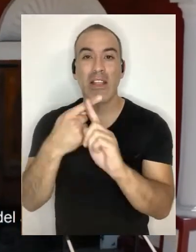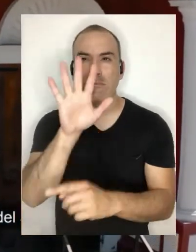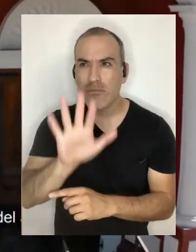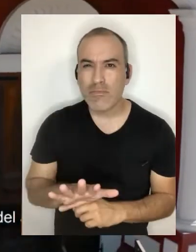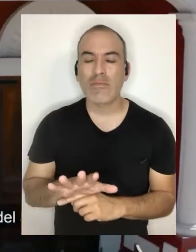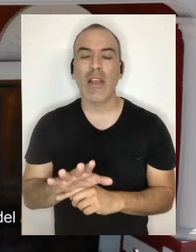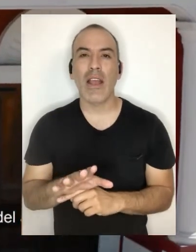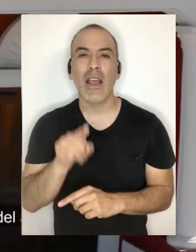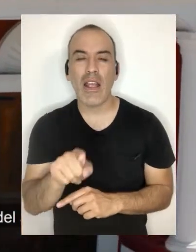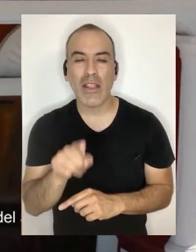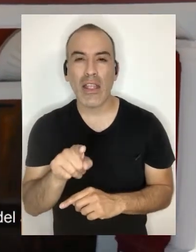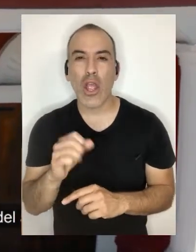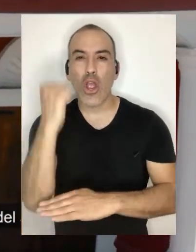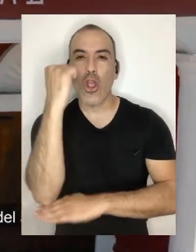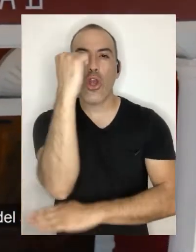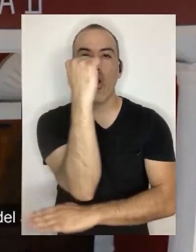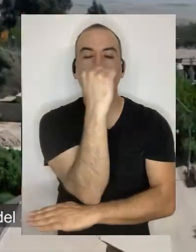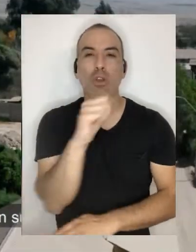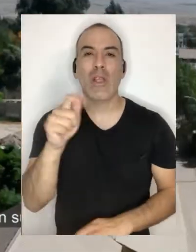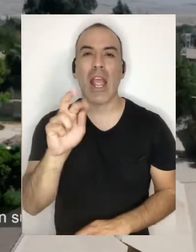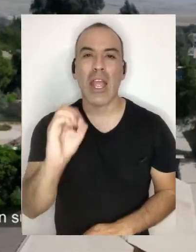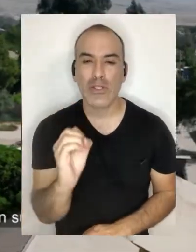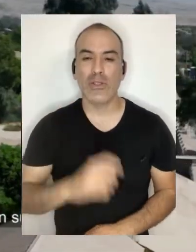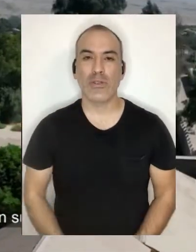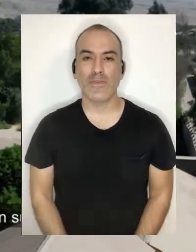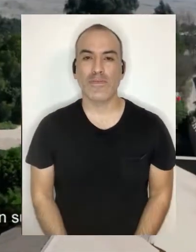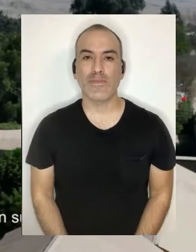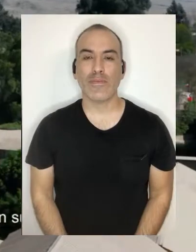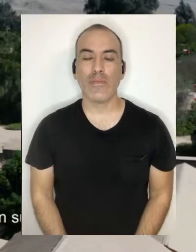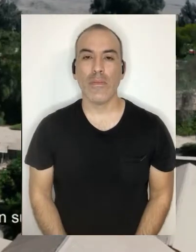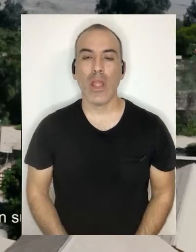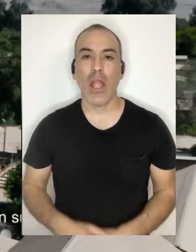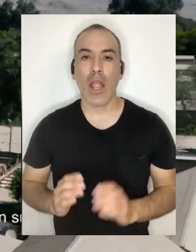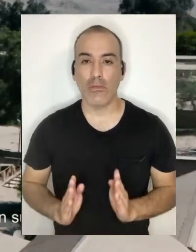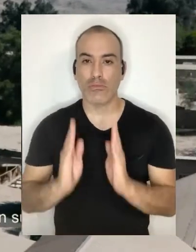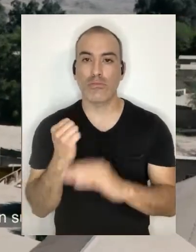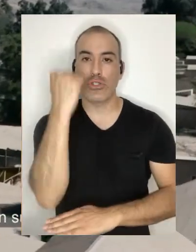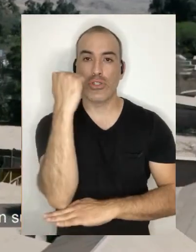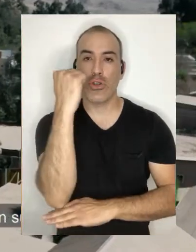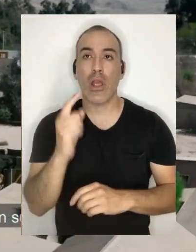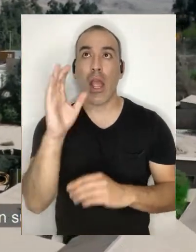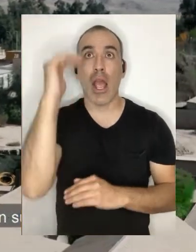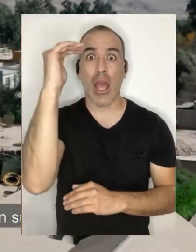su friso y las columnas del atrio. La torre está coronada